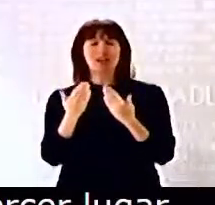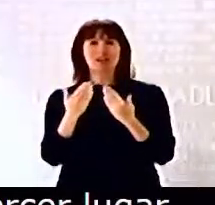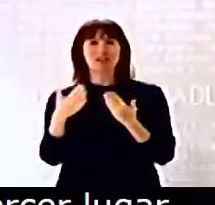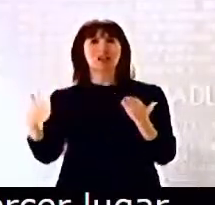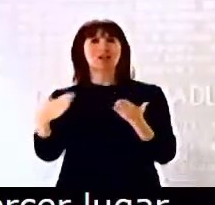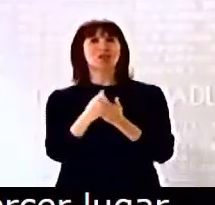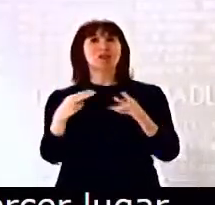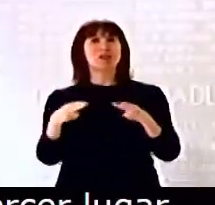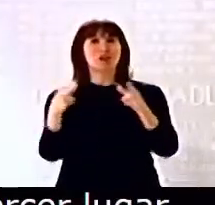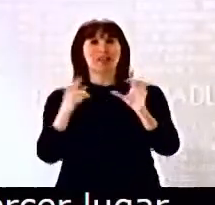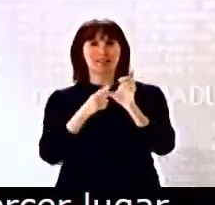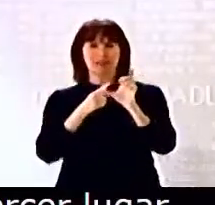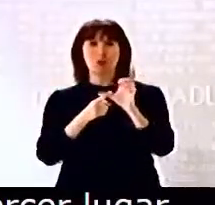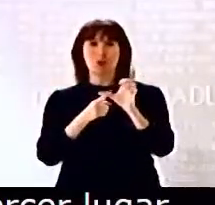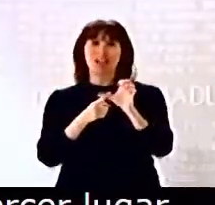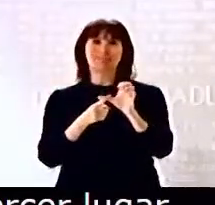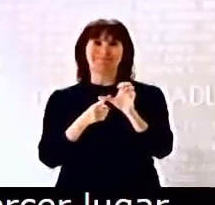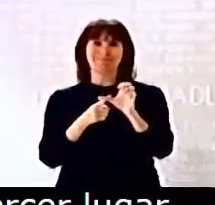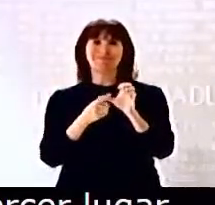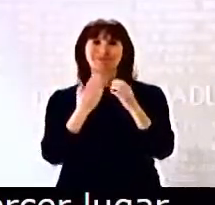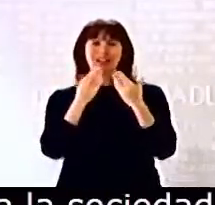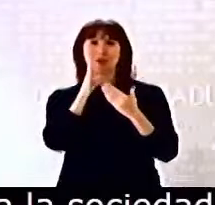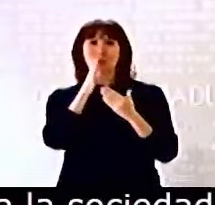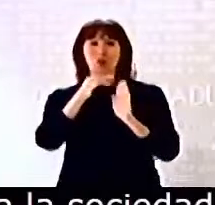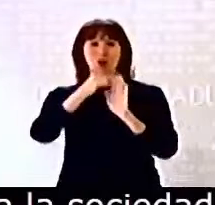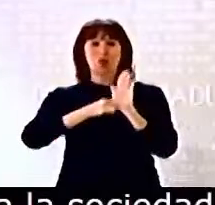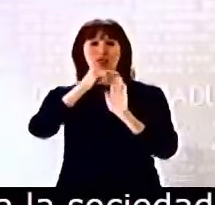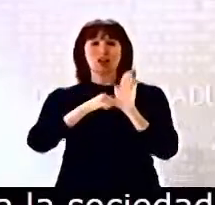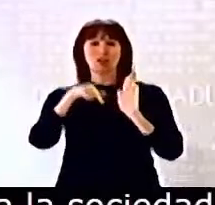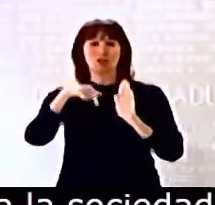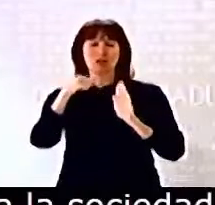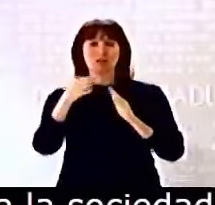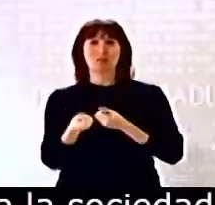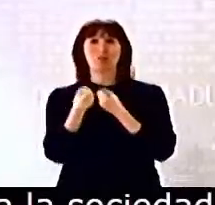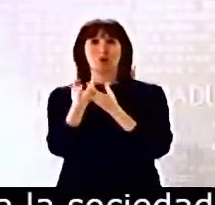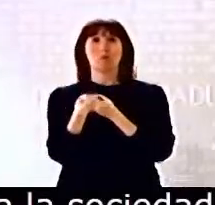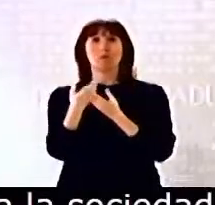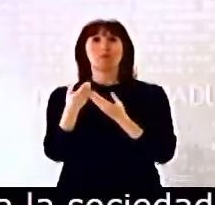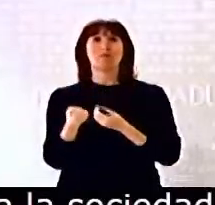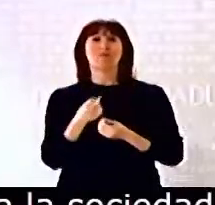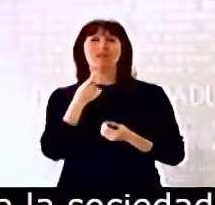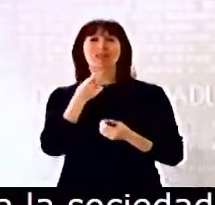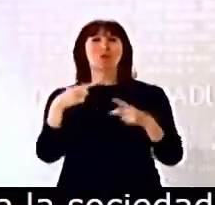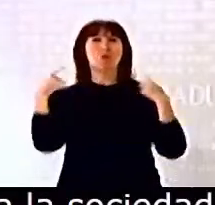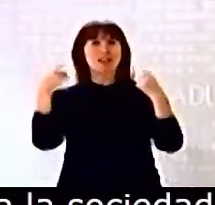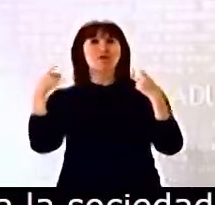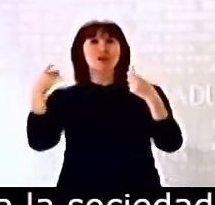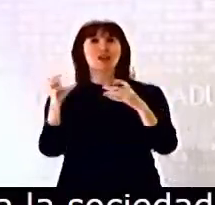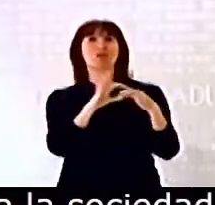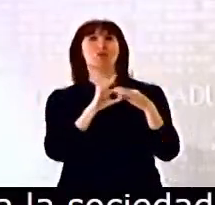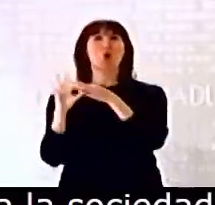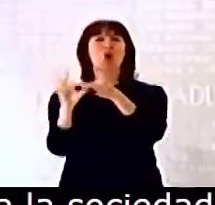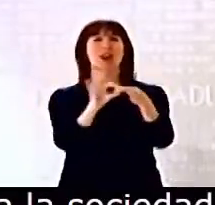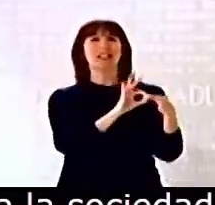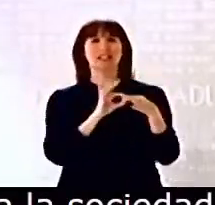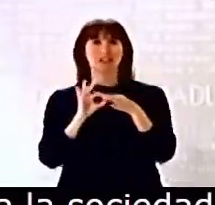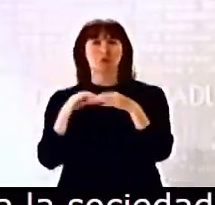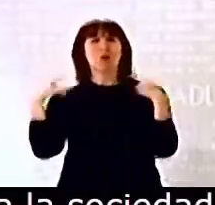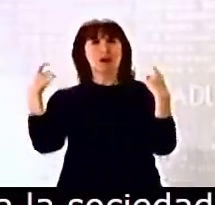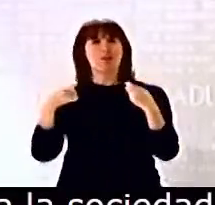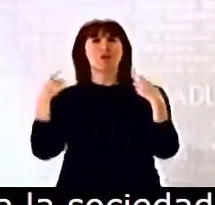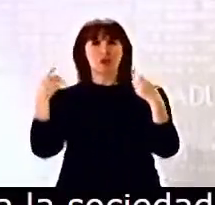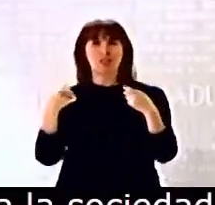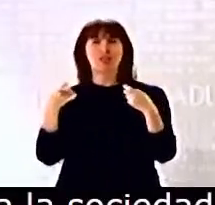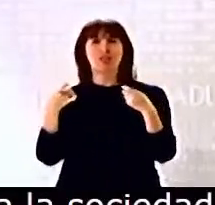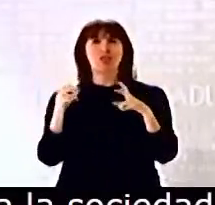toda la sociedad extremeña. Creo que los datos que voy a facilitar hoy hablan de un esfuerzo colectivo muy importante, esfuerzo colectivo que